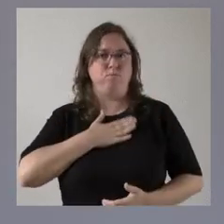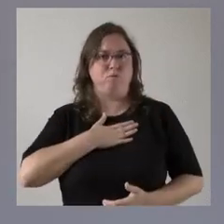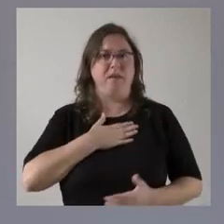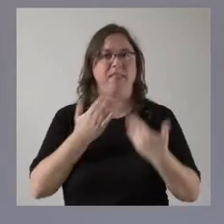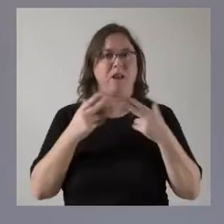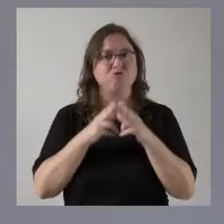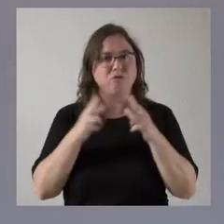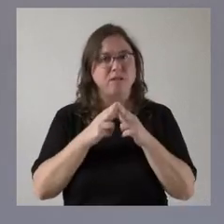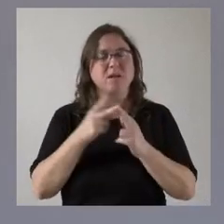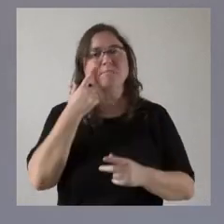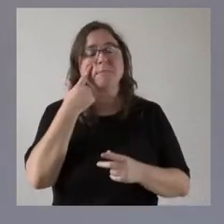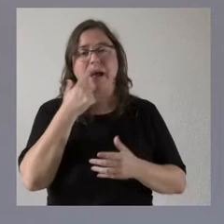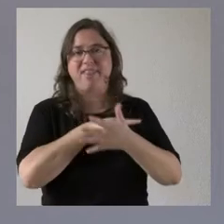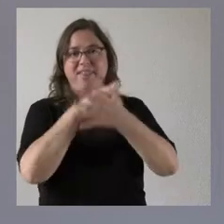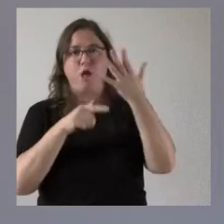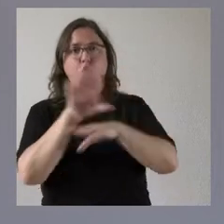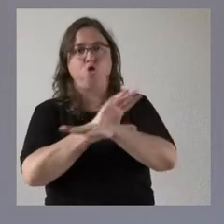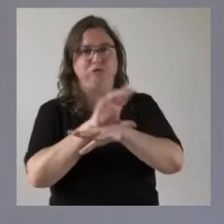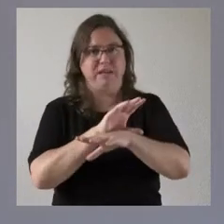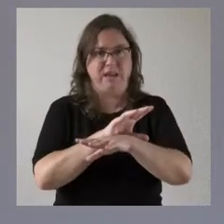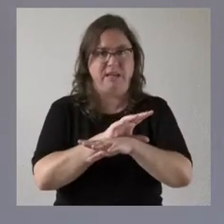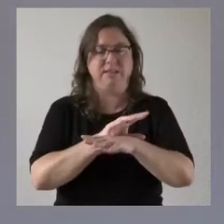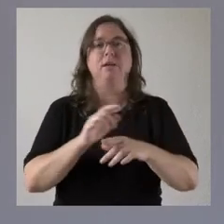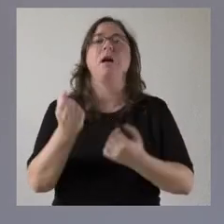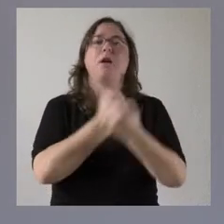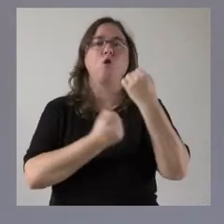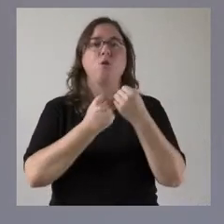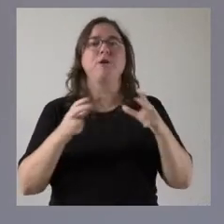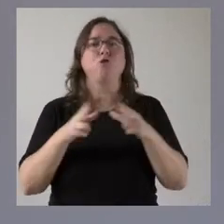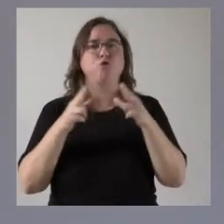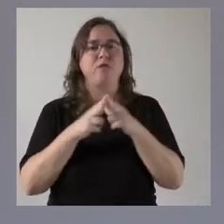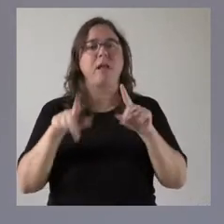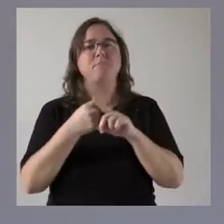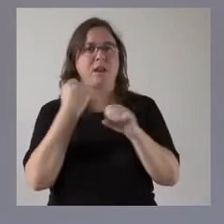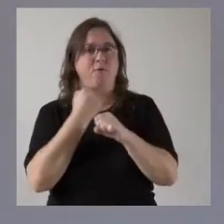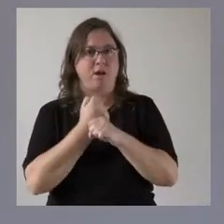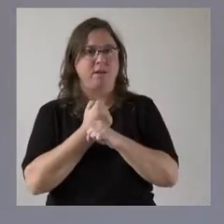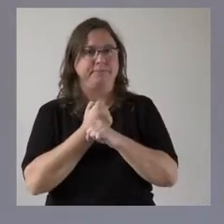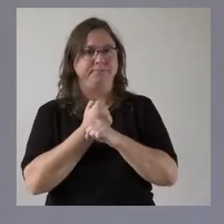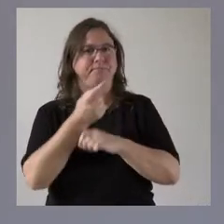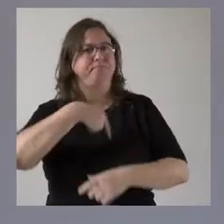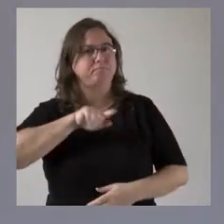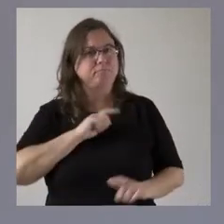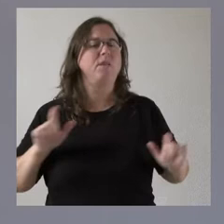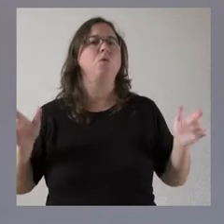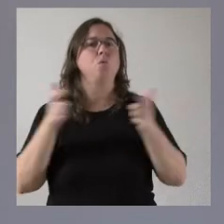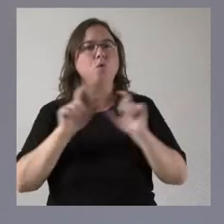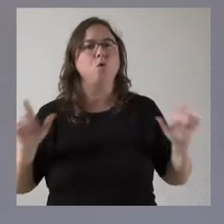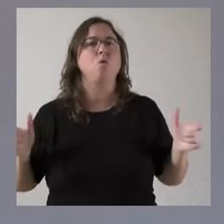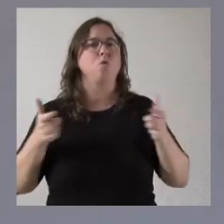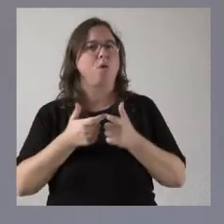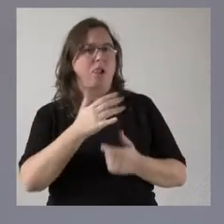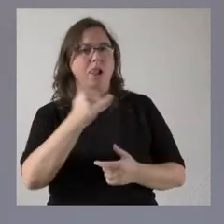diálogo social que fundamentalmente son cinco consejerías en el ámbito económico social y laboral tenemos reuniones periódicas para